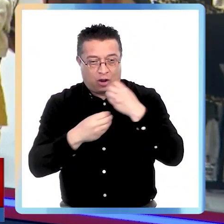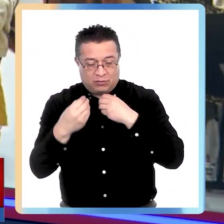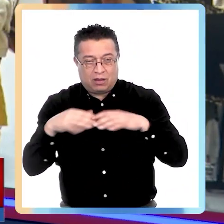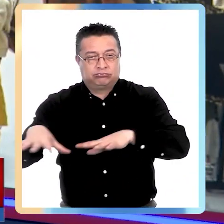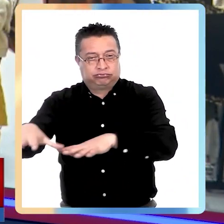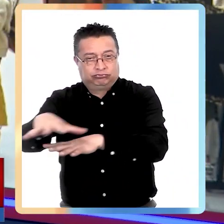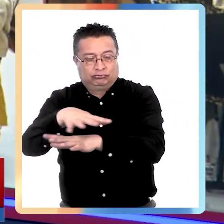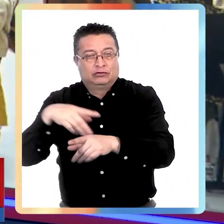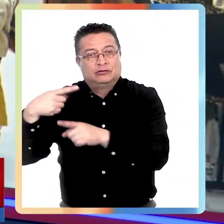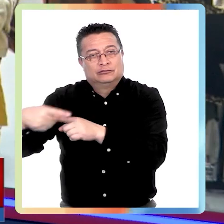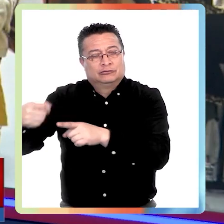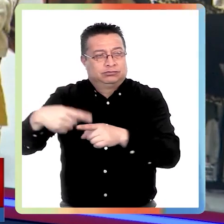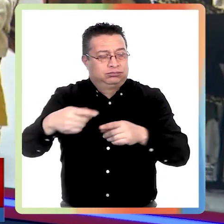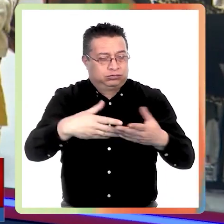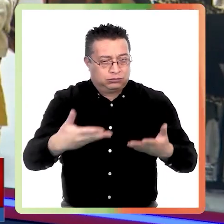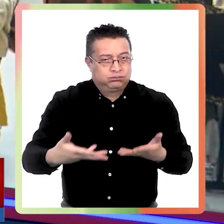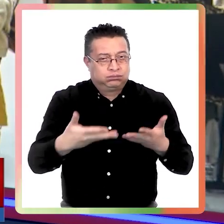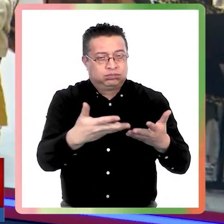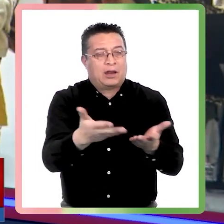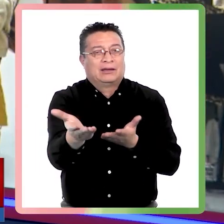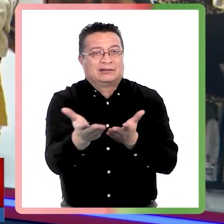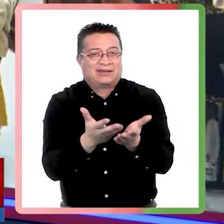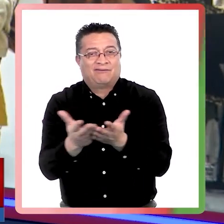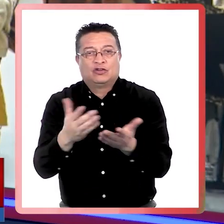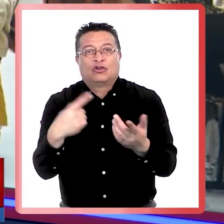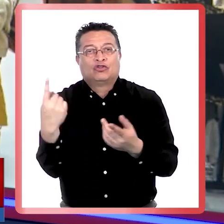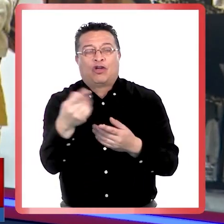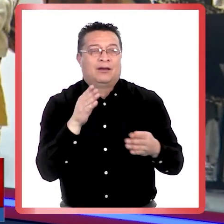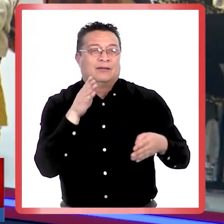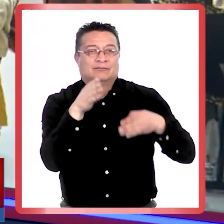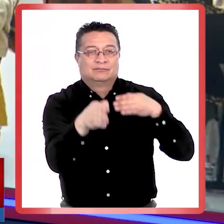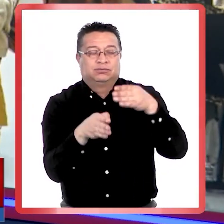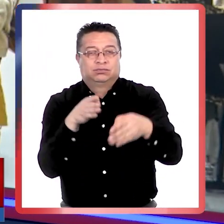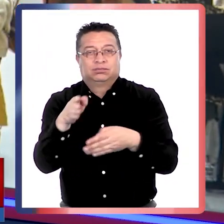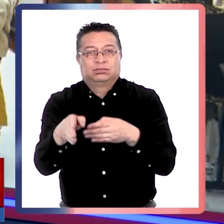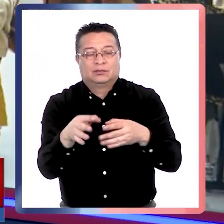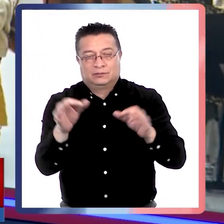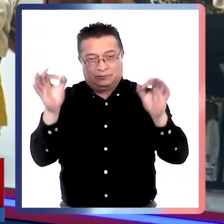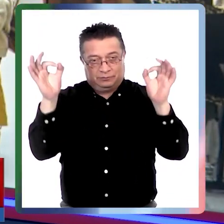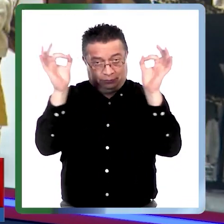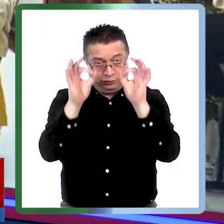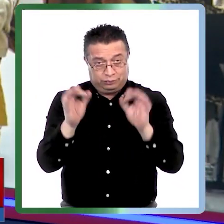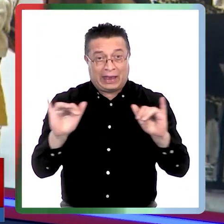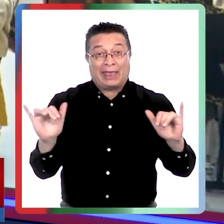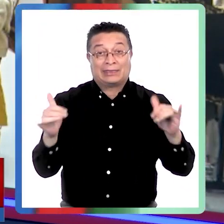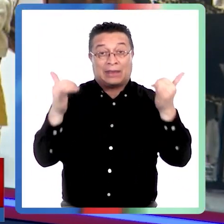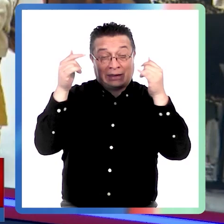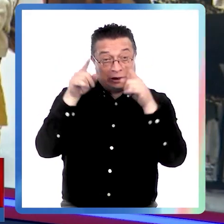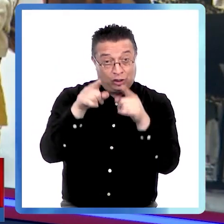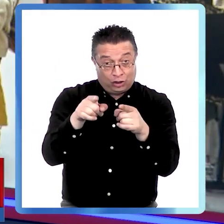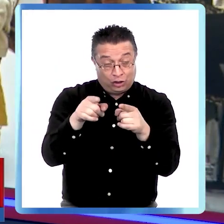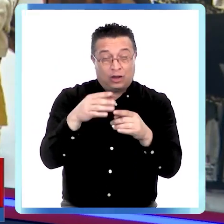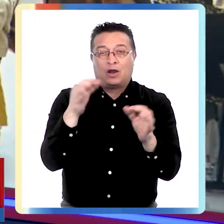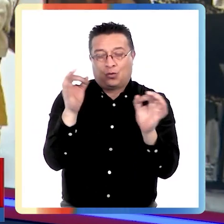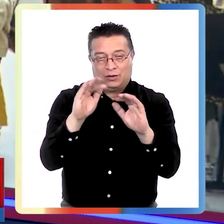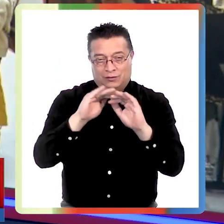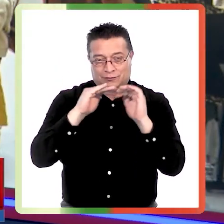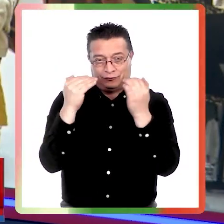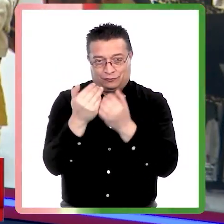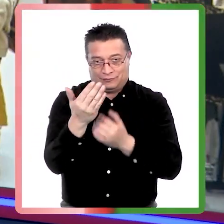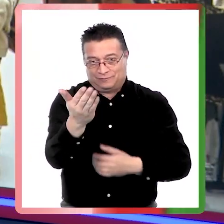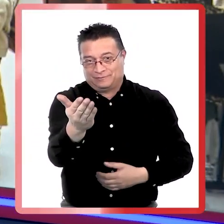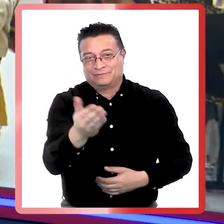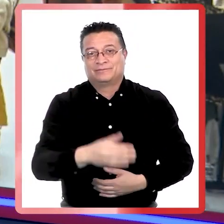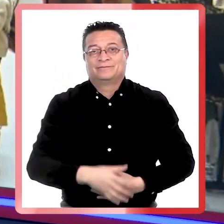comidas ofreciendo una amplia gama de productos y servicios para los asistentes. Los detalles de este entretenido panorama están en la nota de